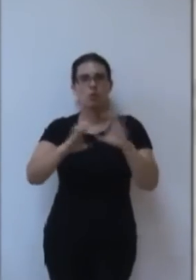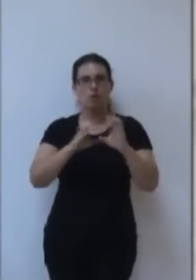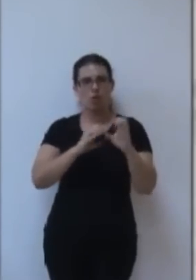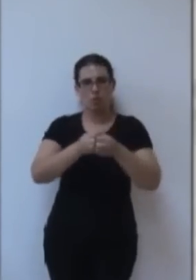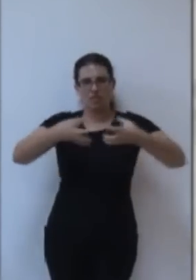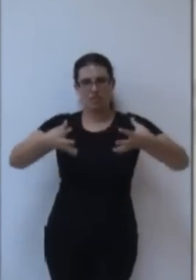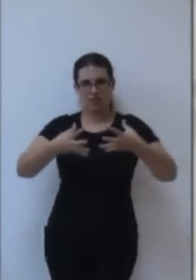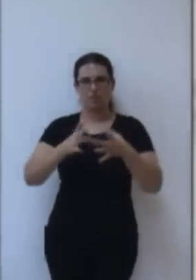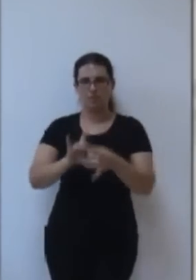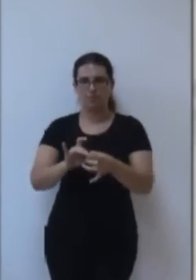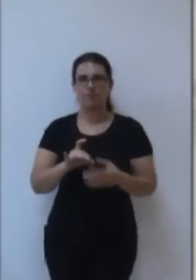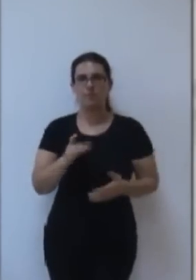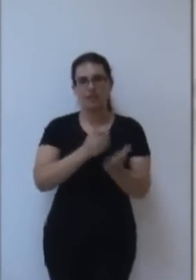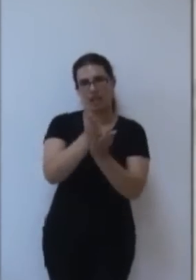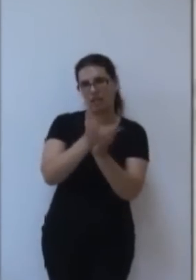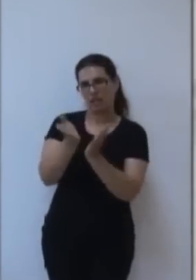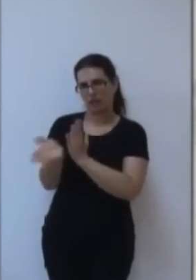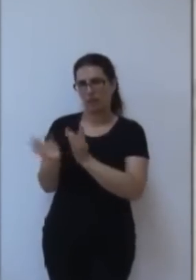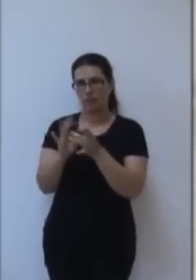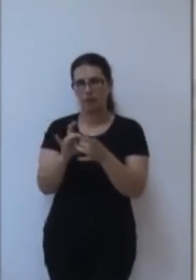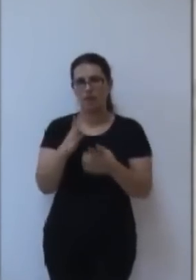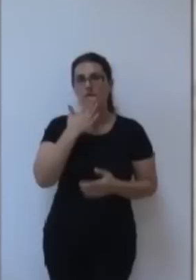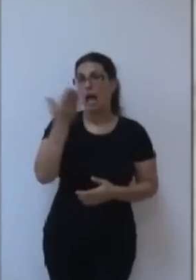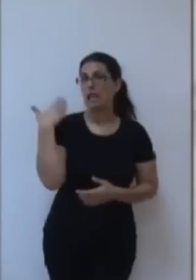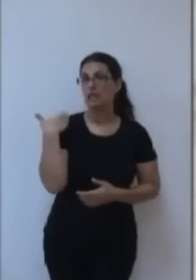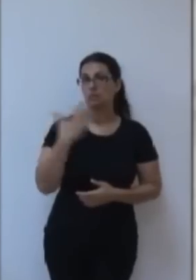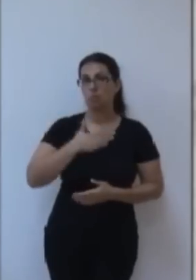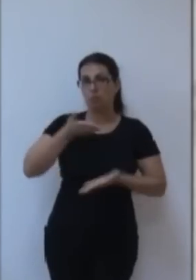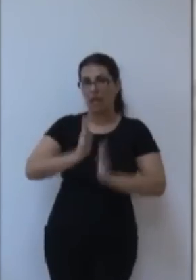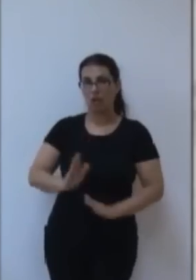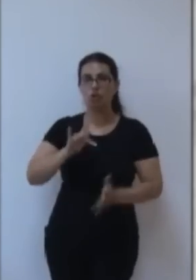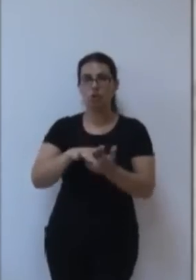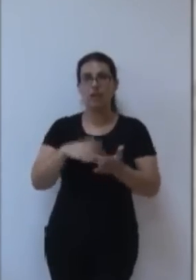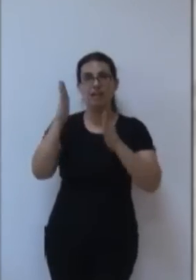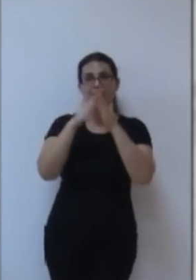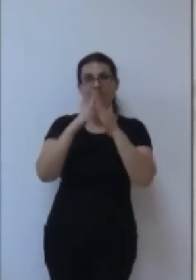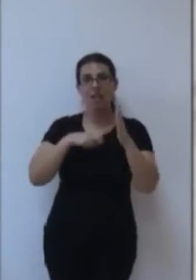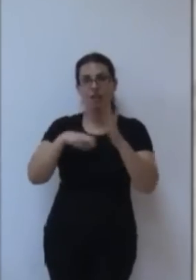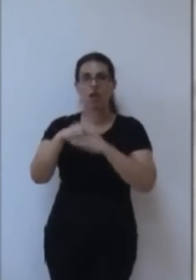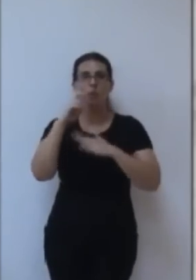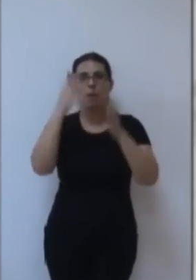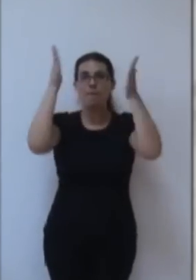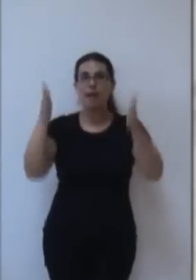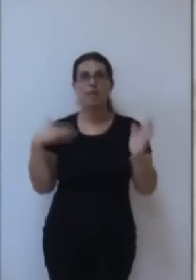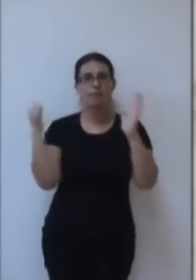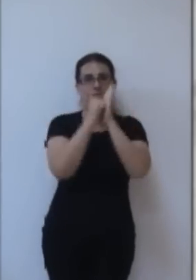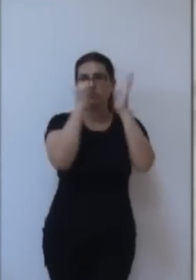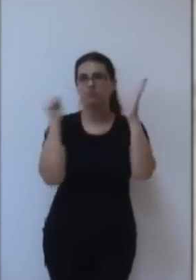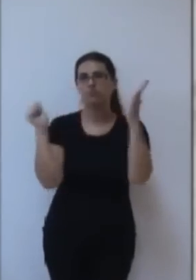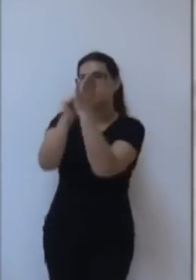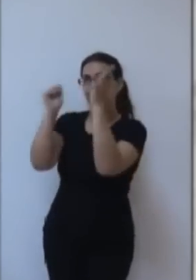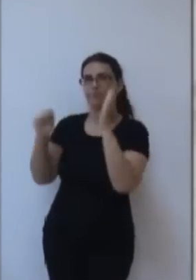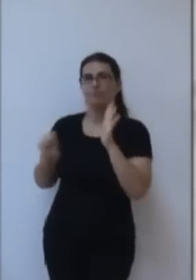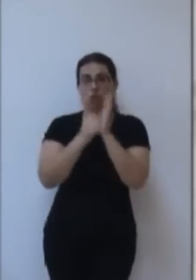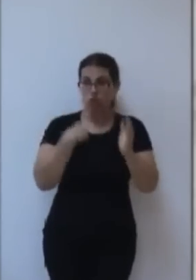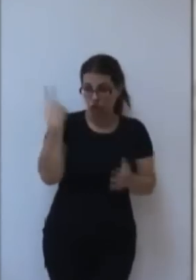decía: antes mi niño se daba vueltas por la casa y se daba cabezazos contra las paredes o lo que sea, y sabíamos que buscaba algo, pero no